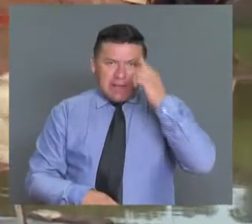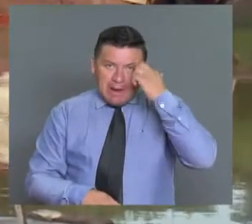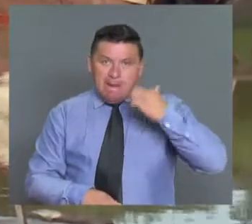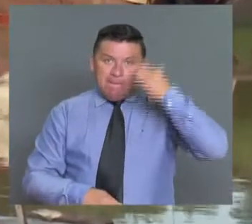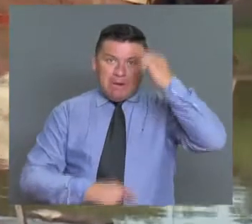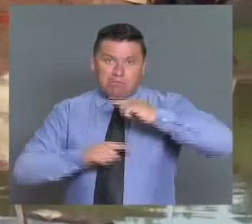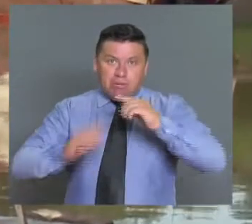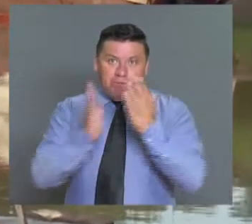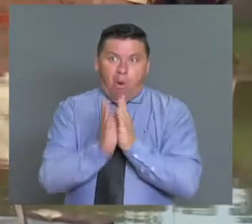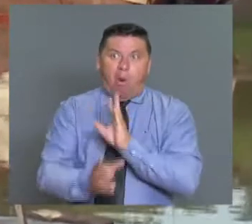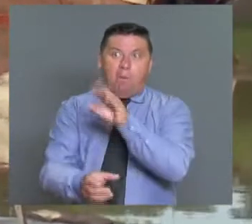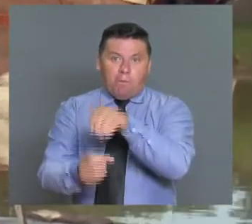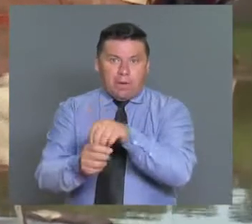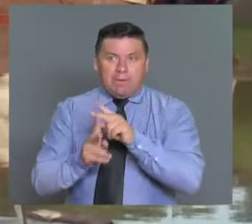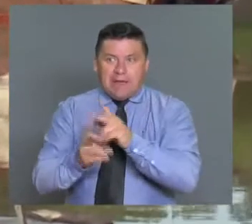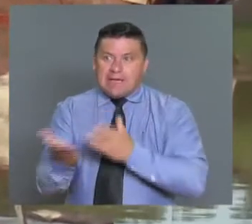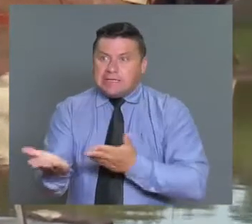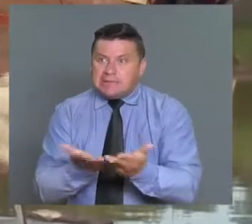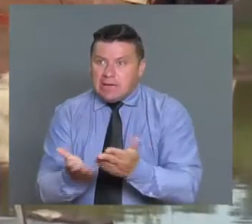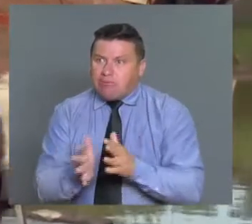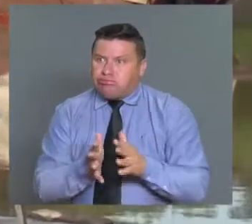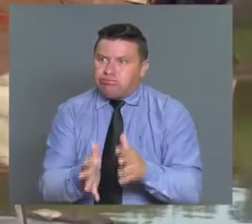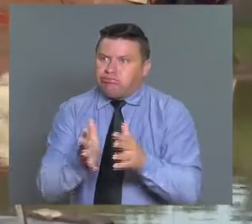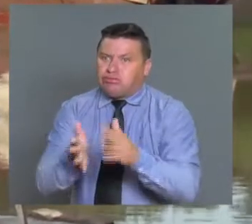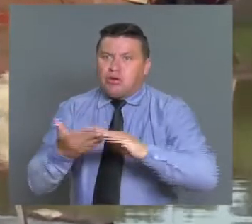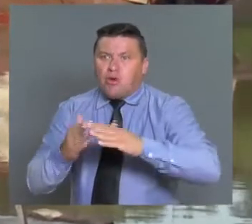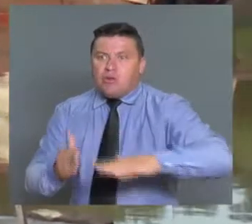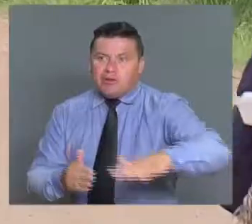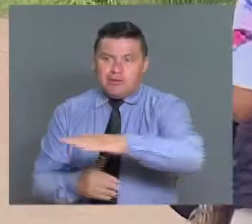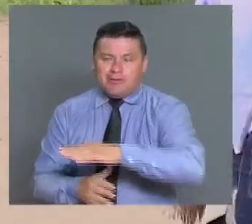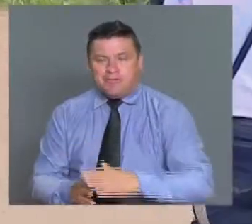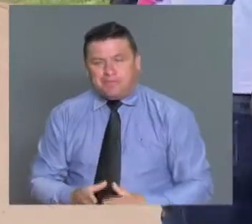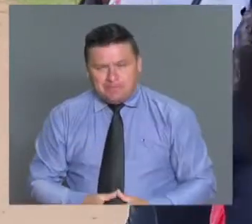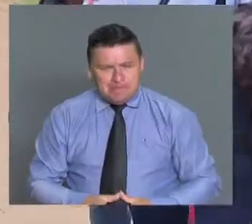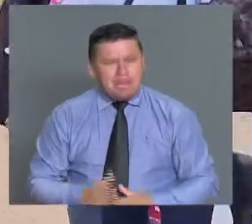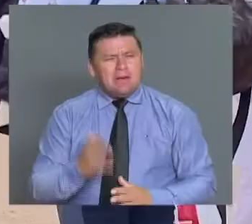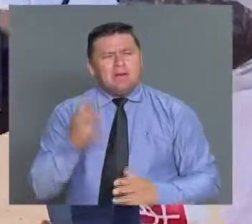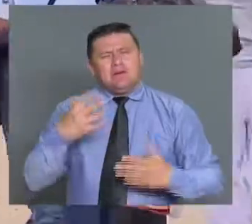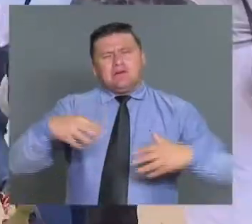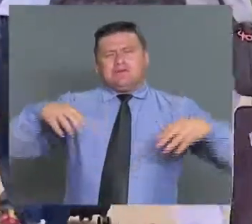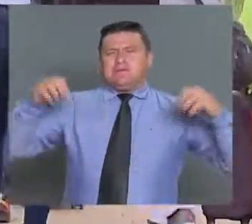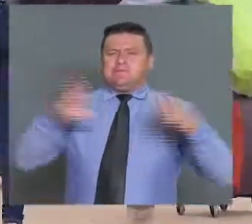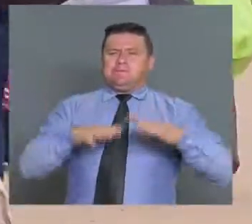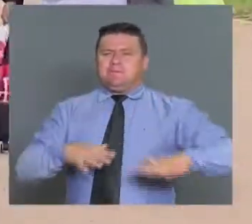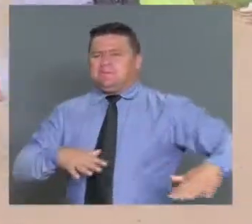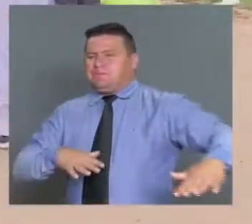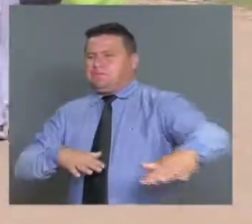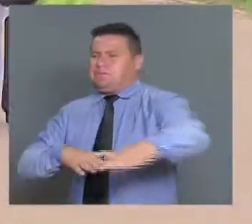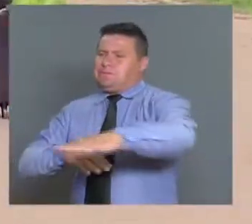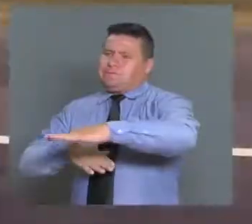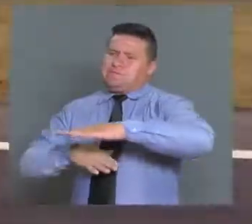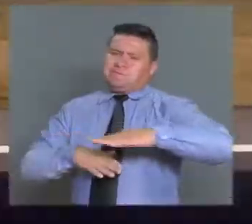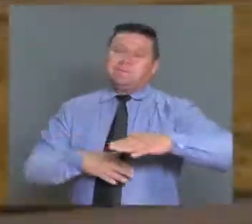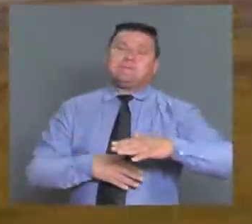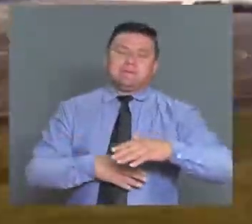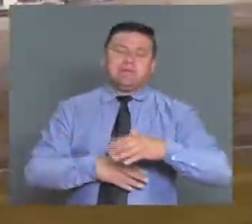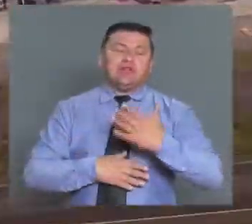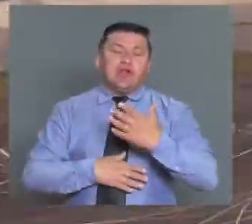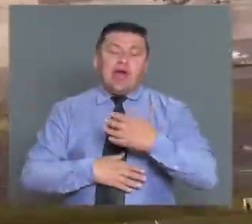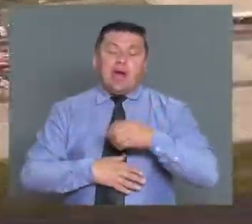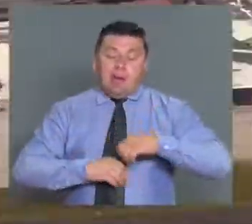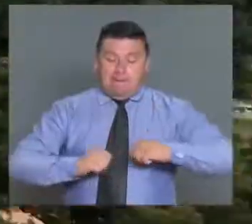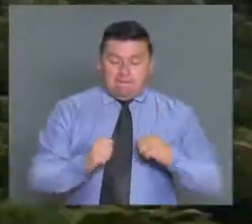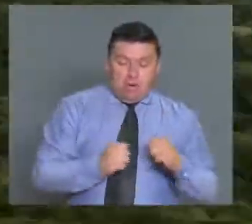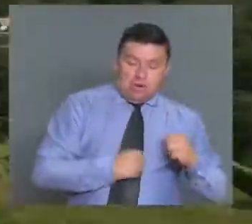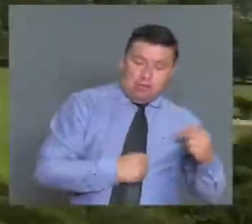administración pública estarán prestándole sus servicios a esta región. Una mágica travesía emprendió ESAP Noticias desde Bogotá